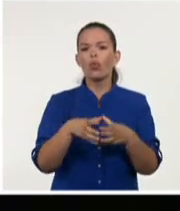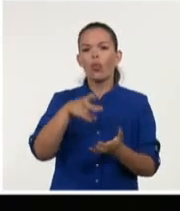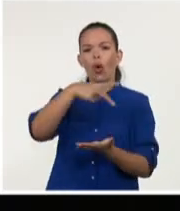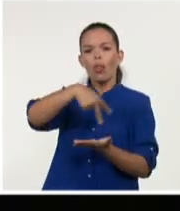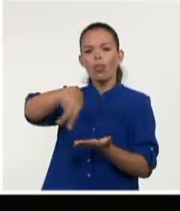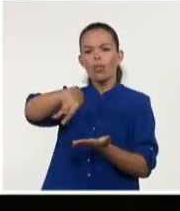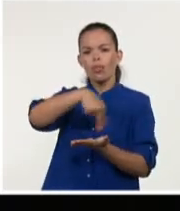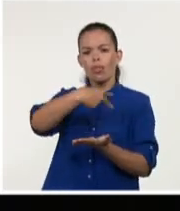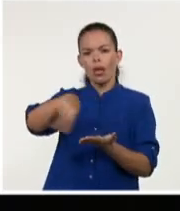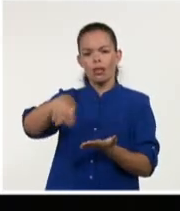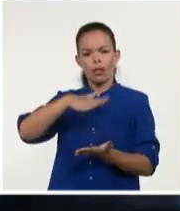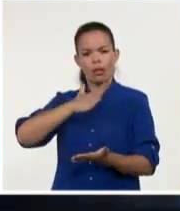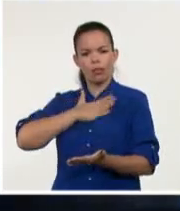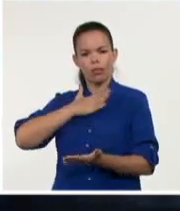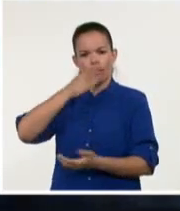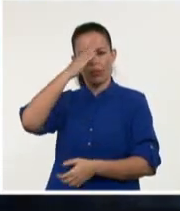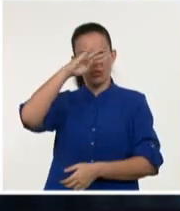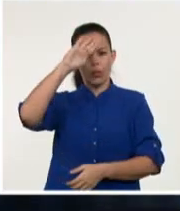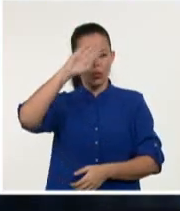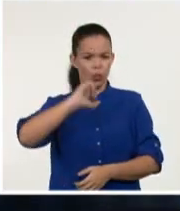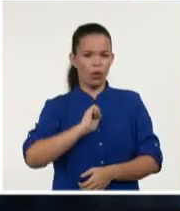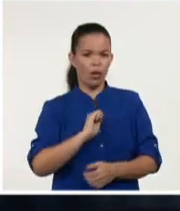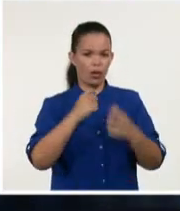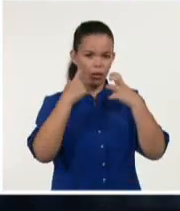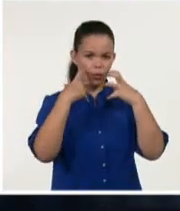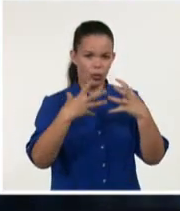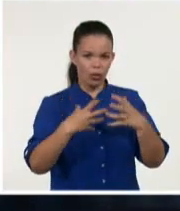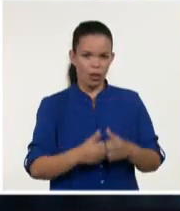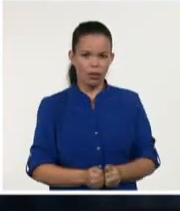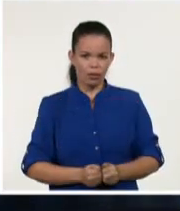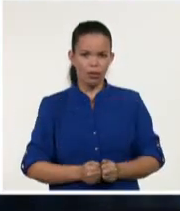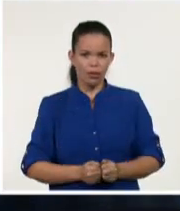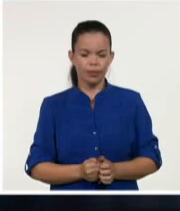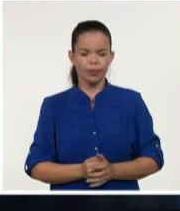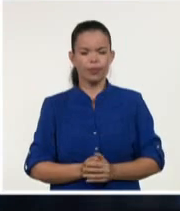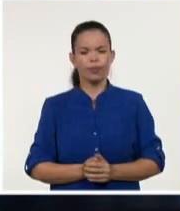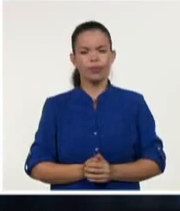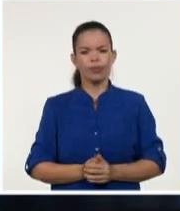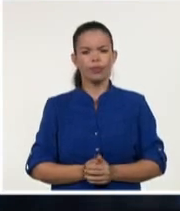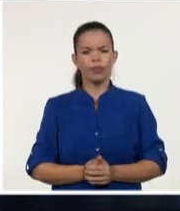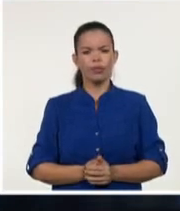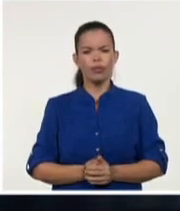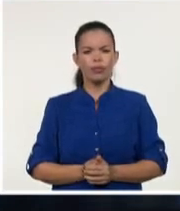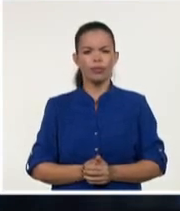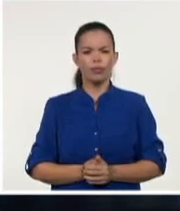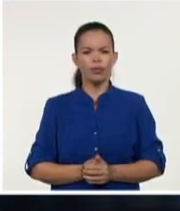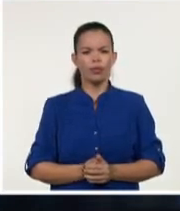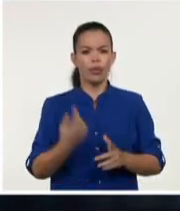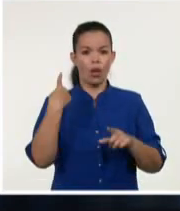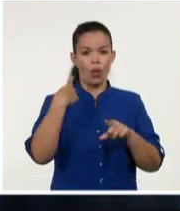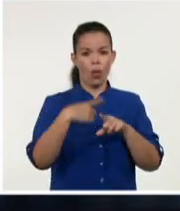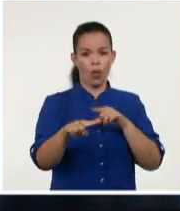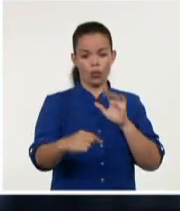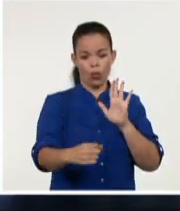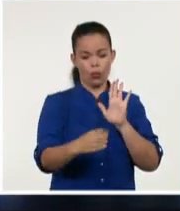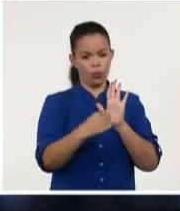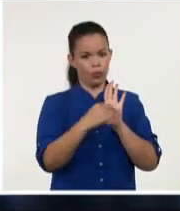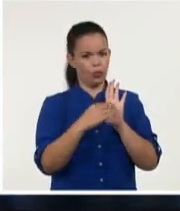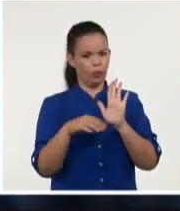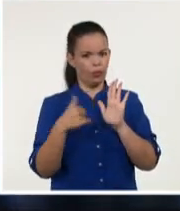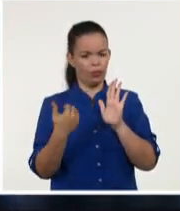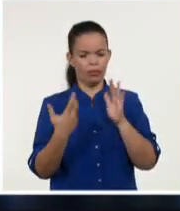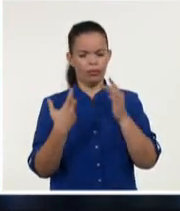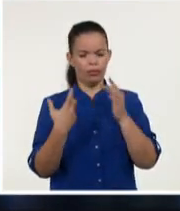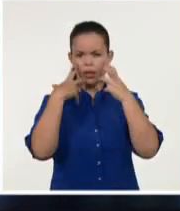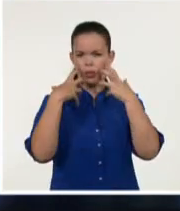uno de la temática que queríamos aportar en este festival. Otro de los puntos muy